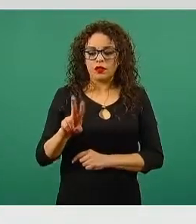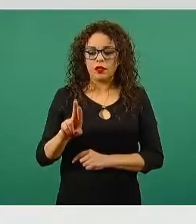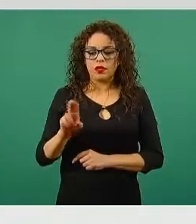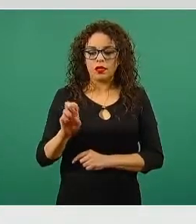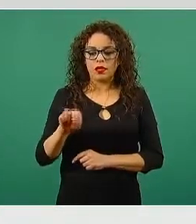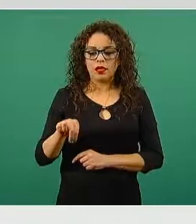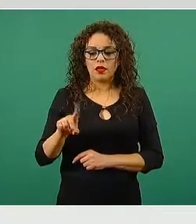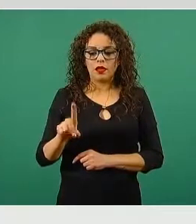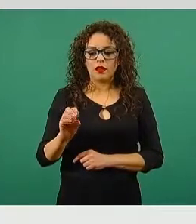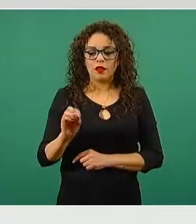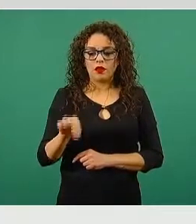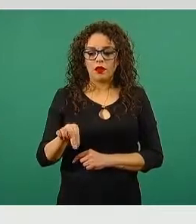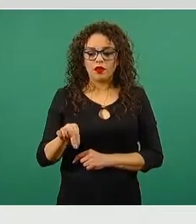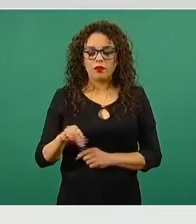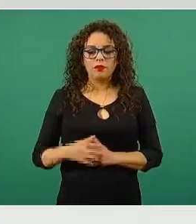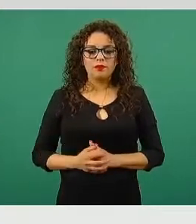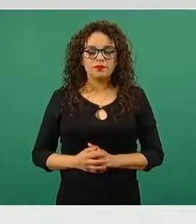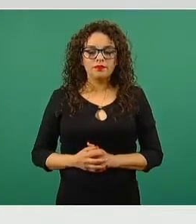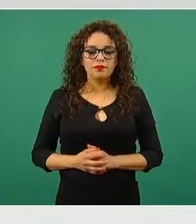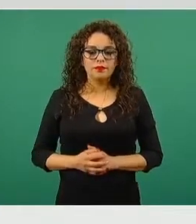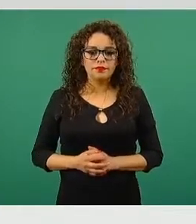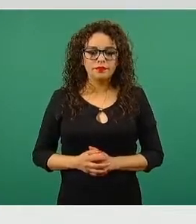Rendón.